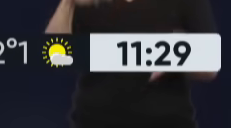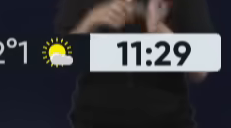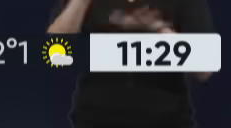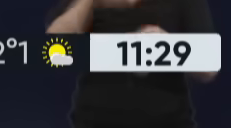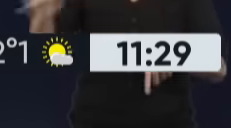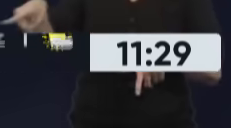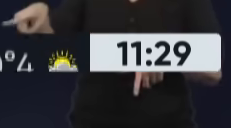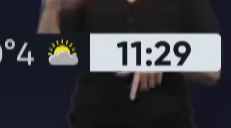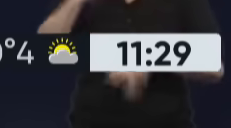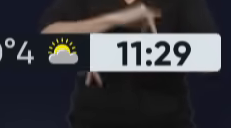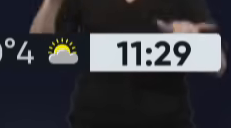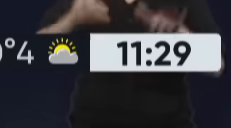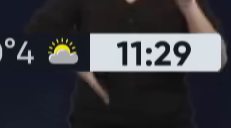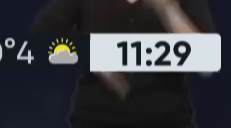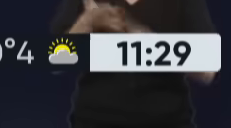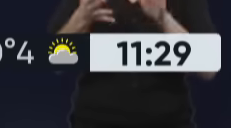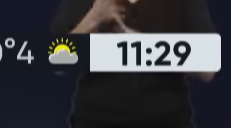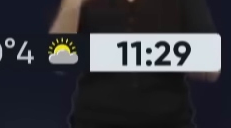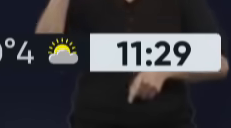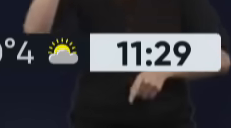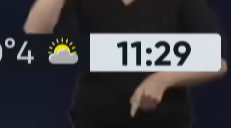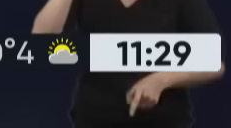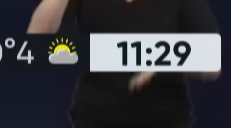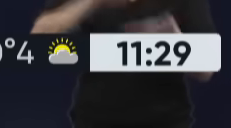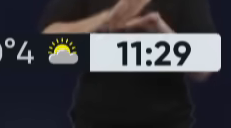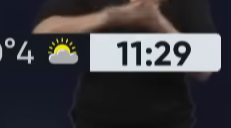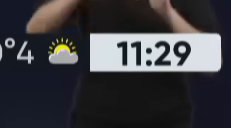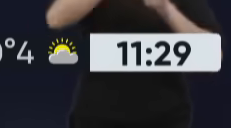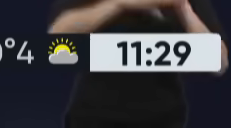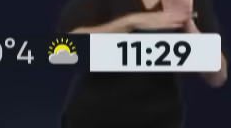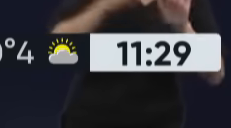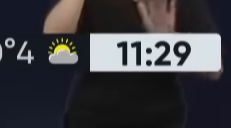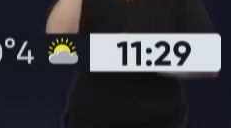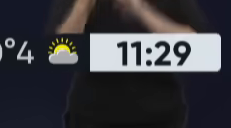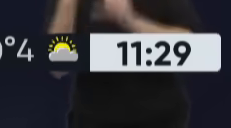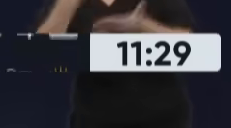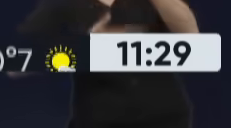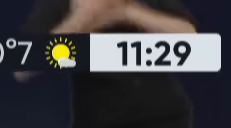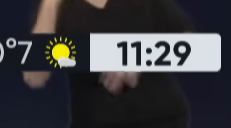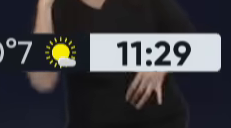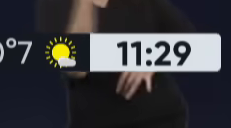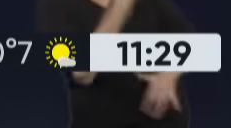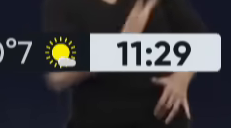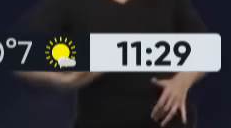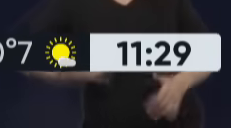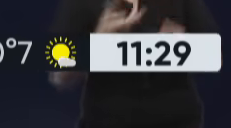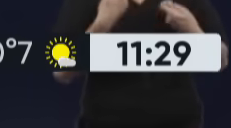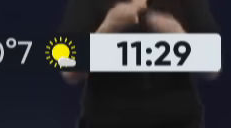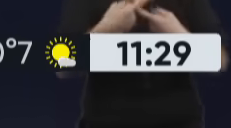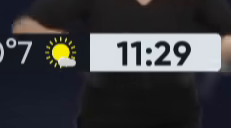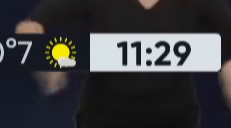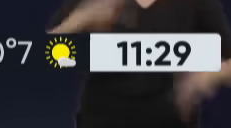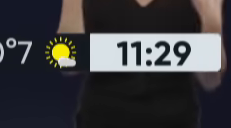local anunció hace unos días que no iba a respetar el nuevo régimen de información dispuesto por el Gobierno Nacional. El